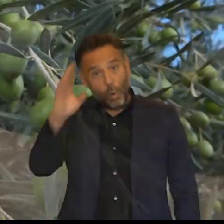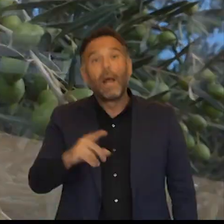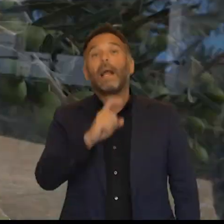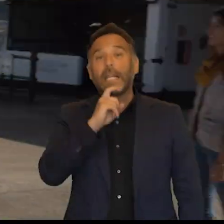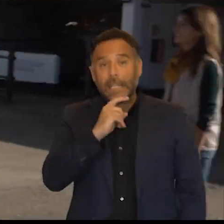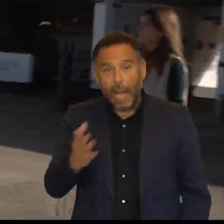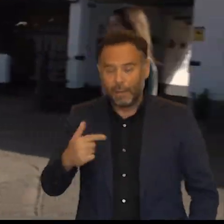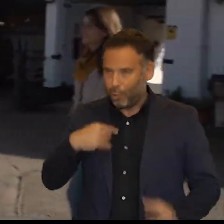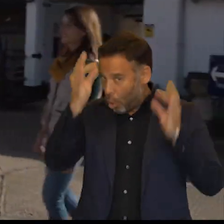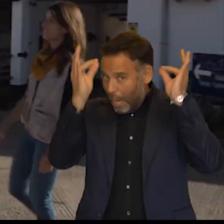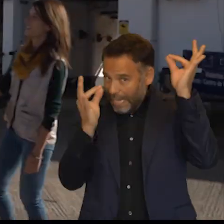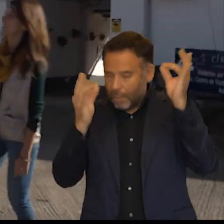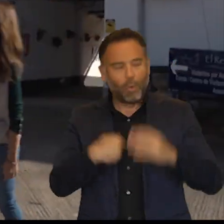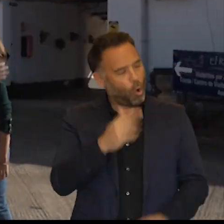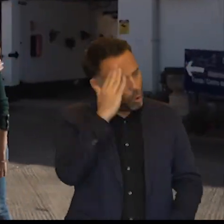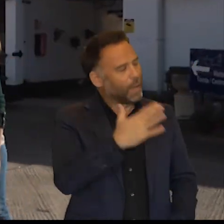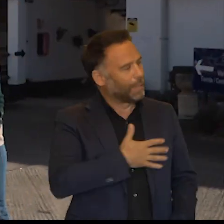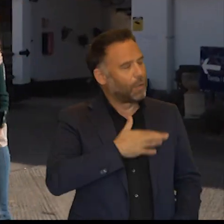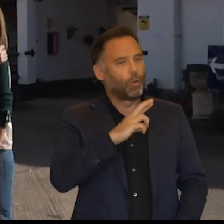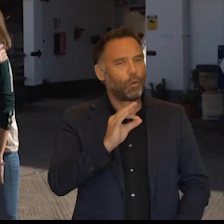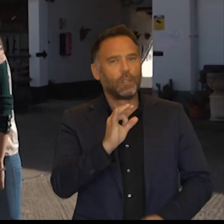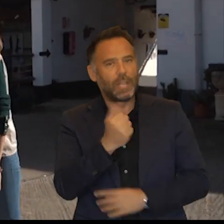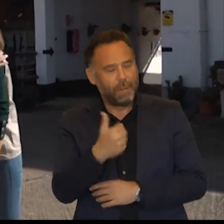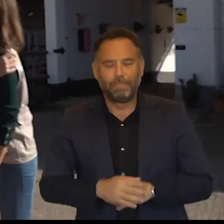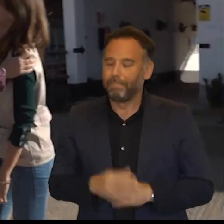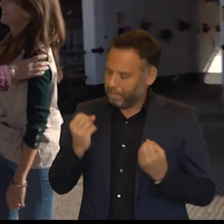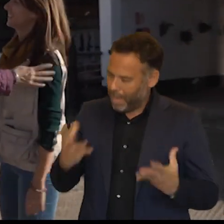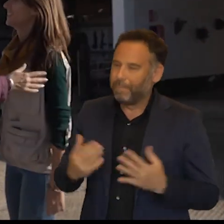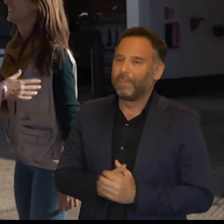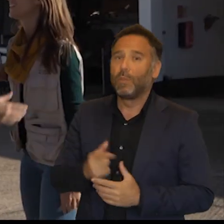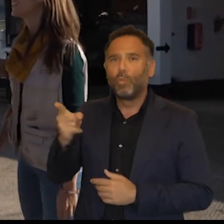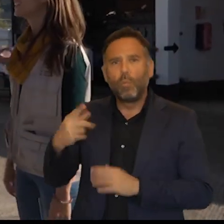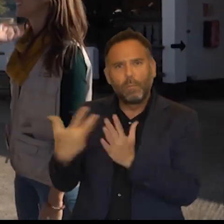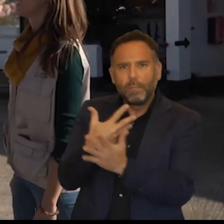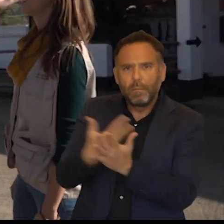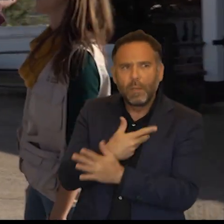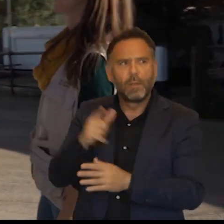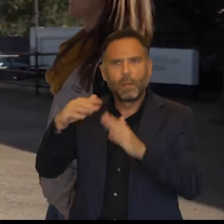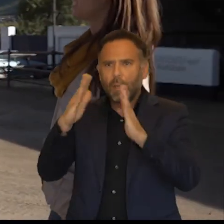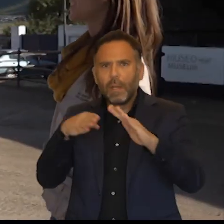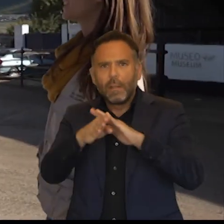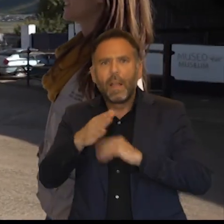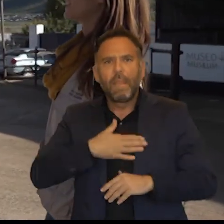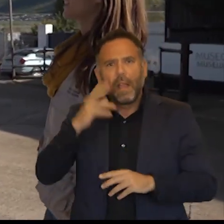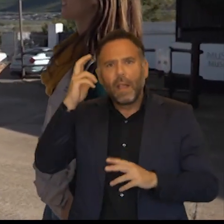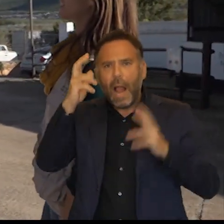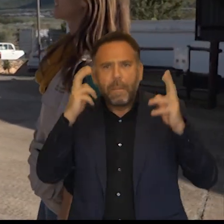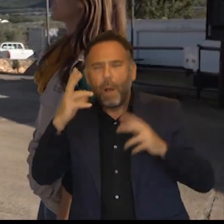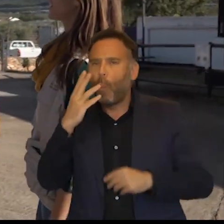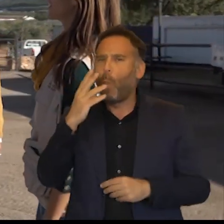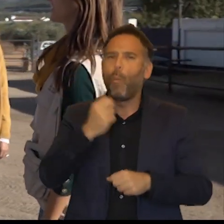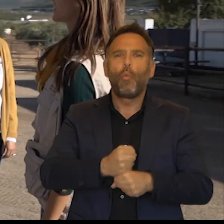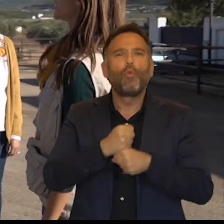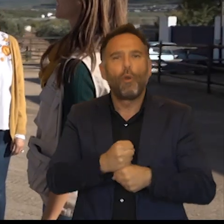Hola, ¿qué tal? Soy Liz. Hola, Liz, encantada, Rosa. Encantada. Bueno, nos vas a enseñar el refugio del burrito y